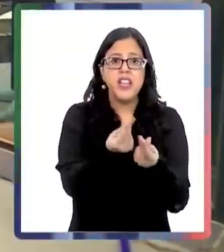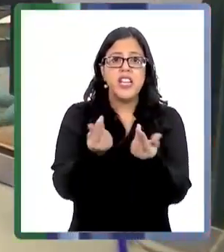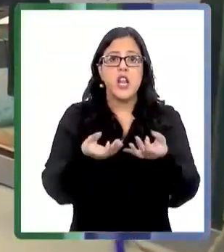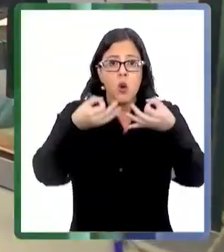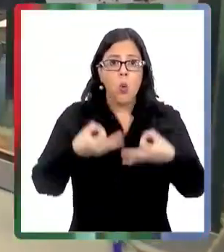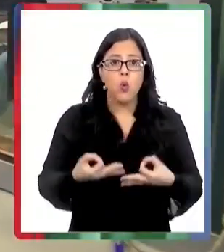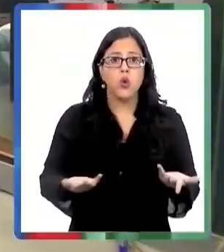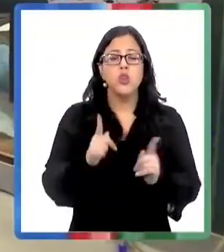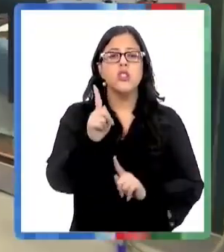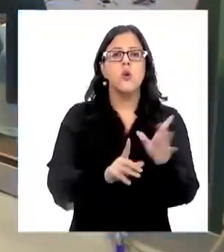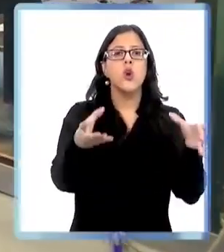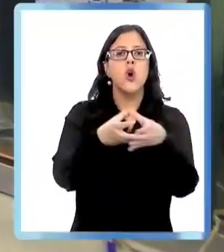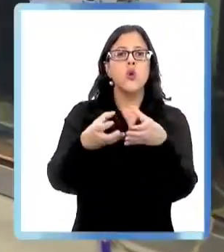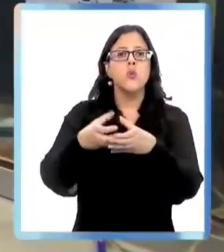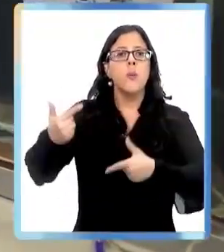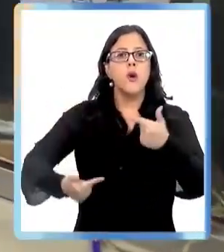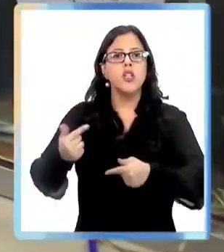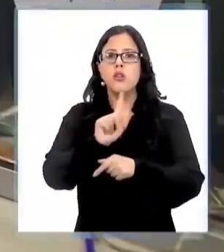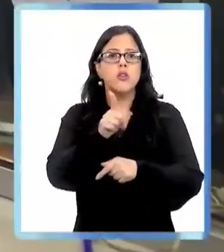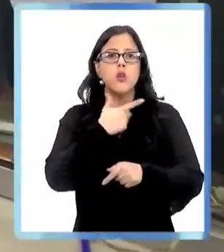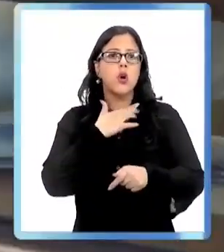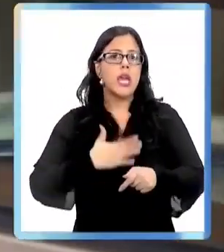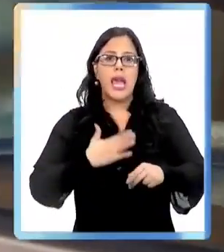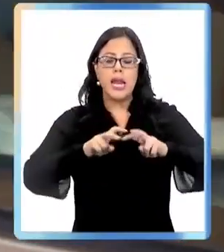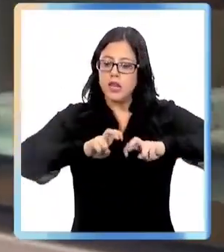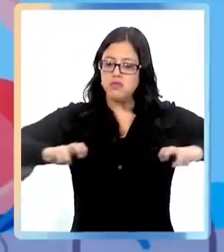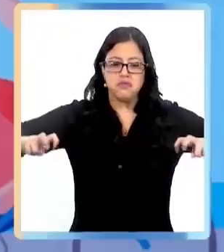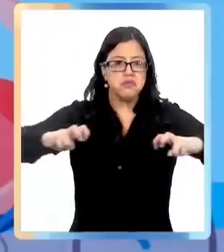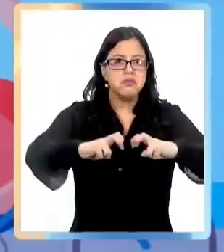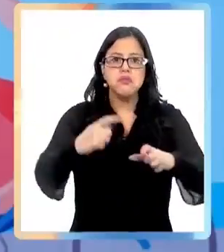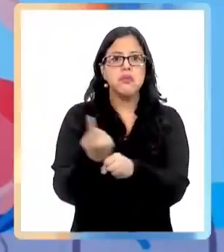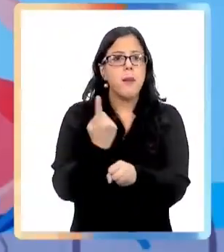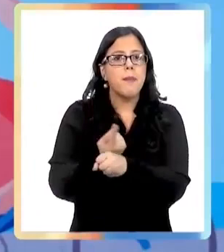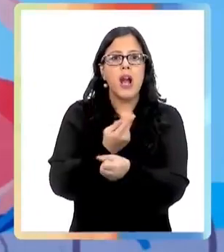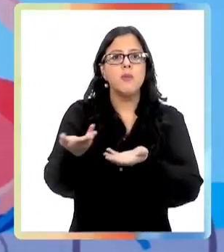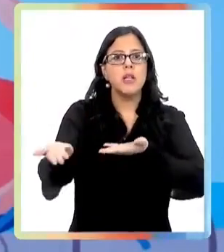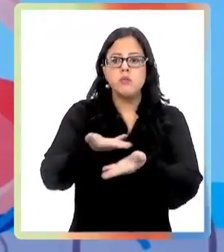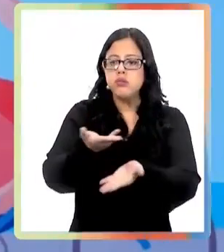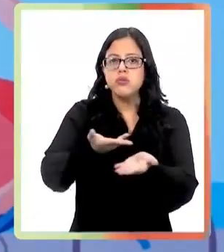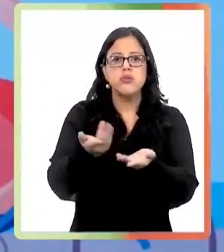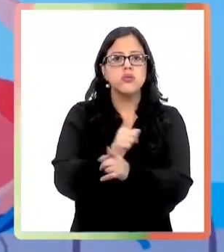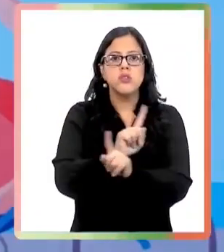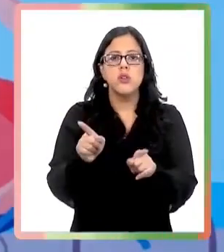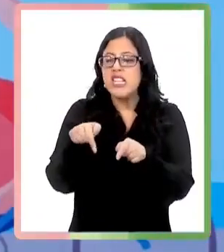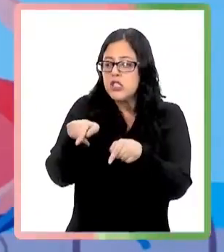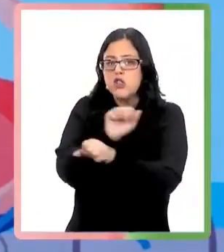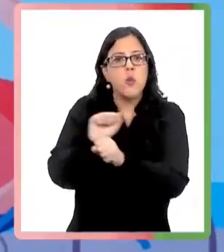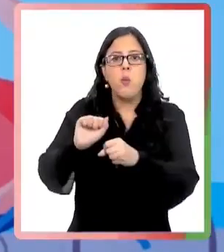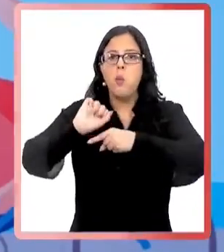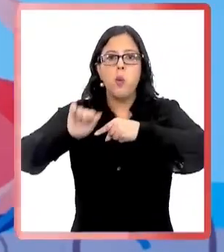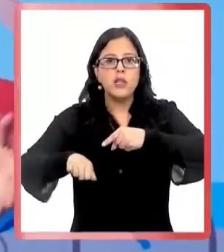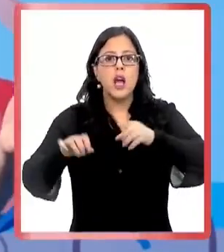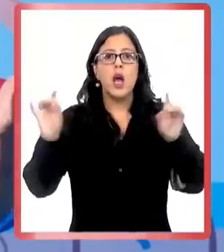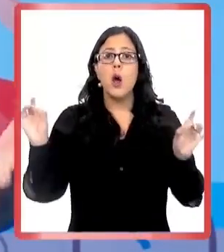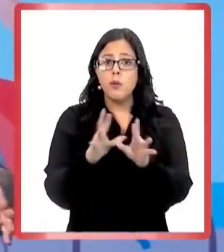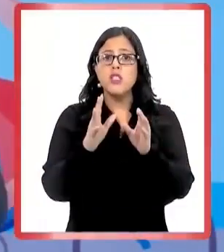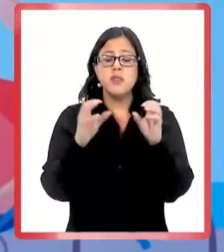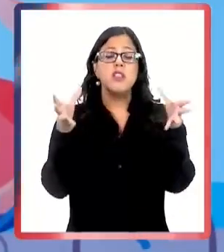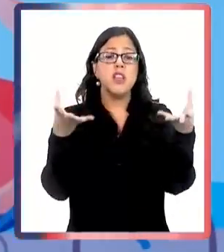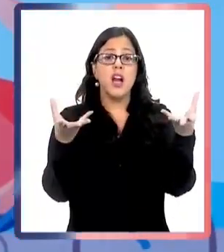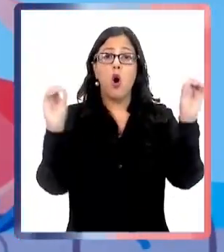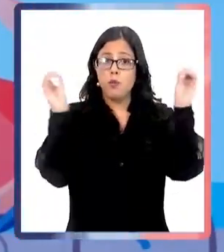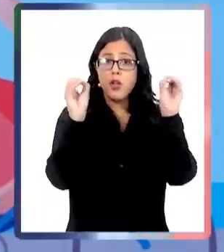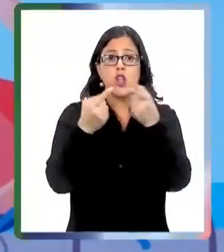distribución más justa de la riqueza. ¿Y sabe qué? Hay partidos que sencillamente no se sientan a conversar, no van a la mesa. Eso no es